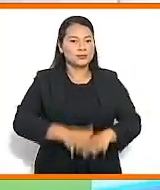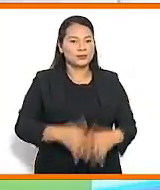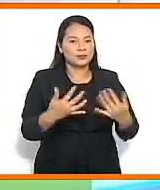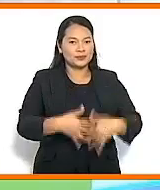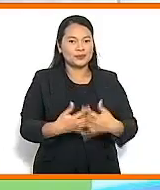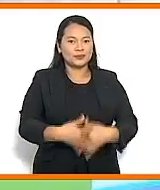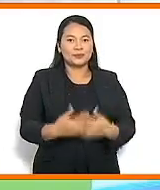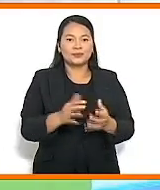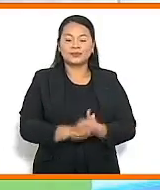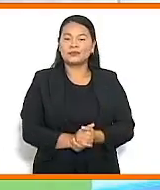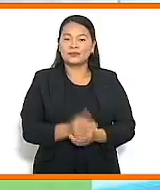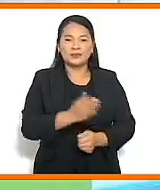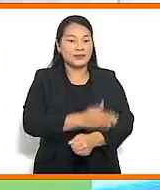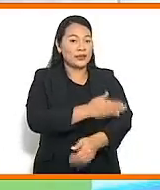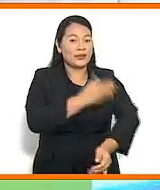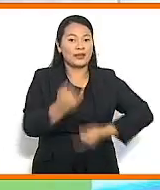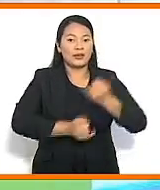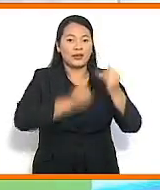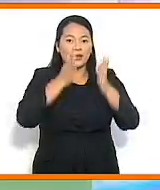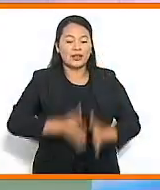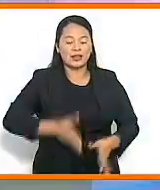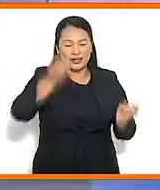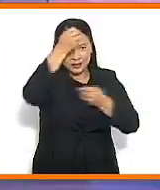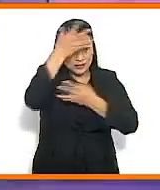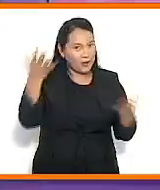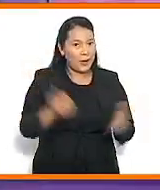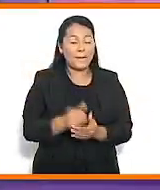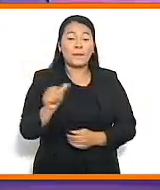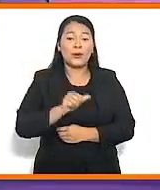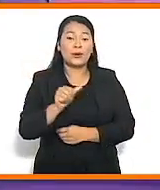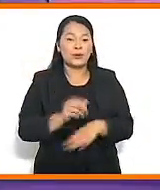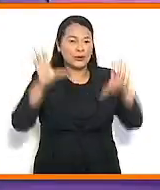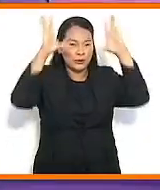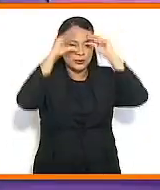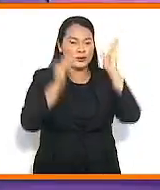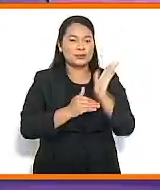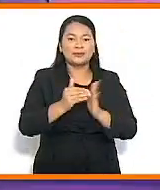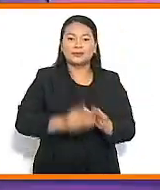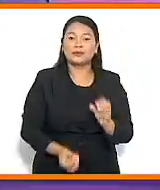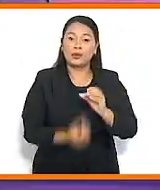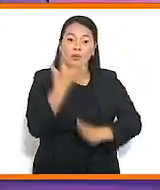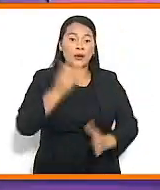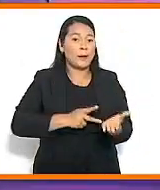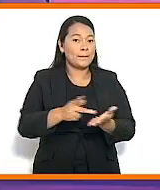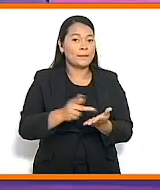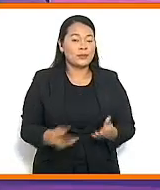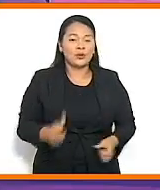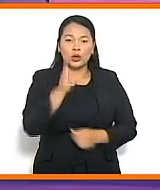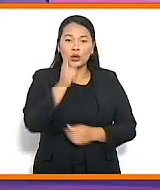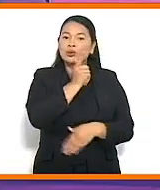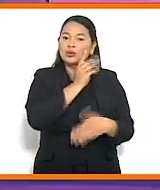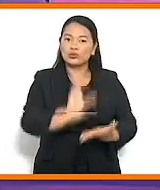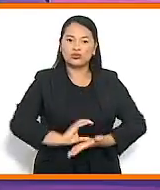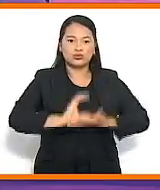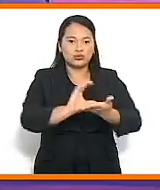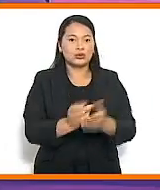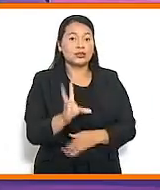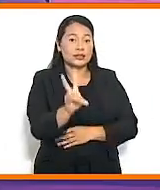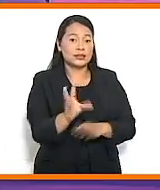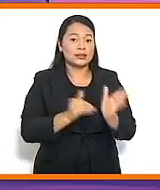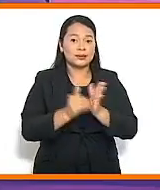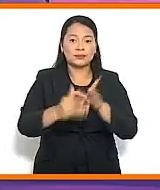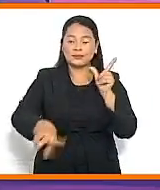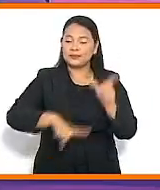juego. Pero antes, querido jugador, te comento que hoy es nuestra noche millonaria y nuestro nuevo monto del Loto Super Premio está en 7 jugosos